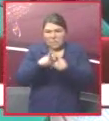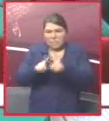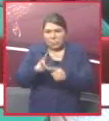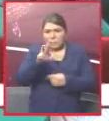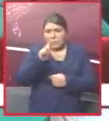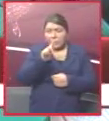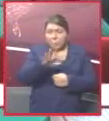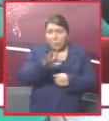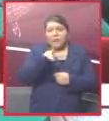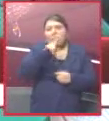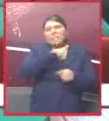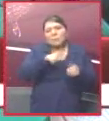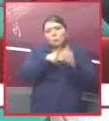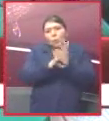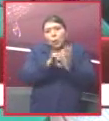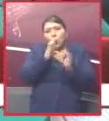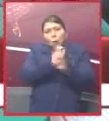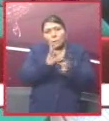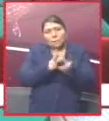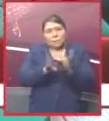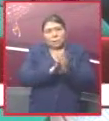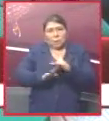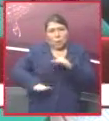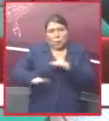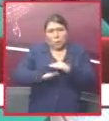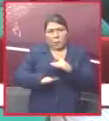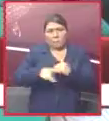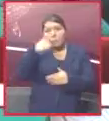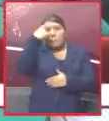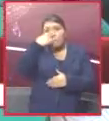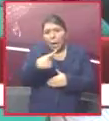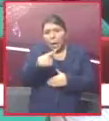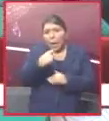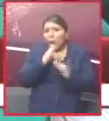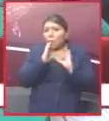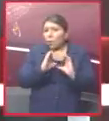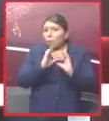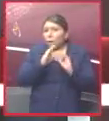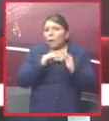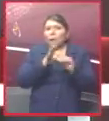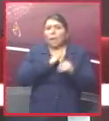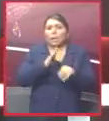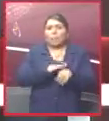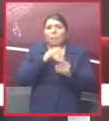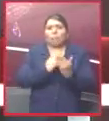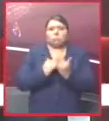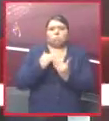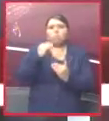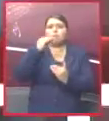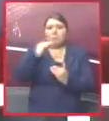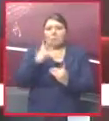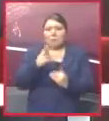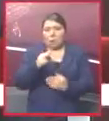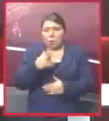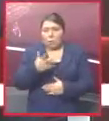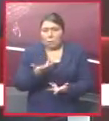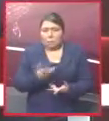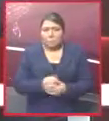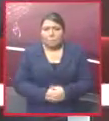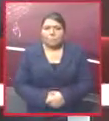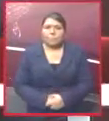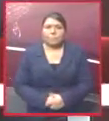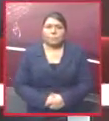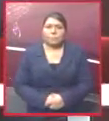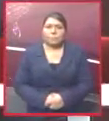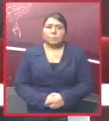que integran la canasta básica para evitar incrementos injustificados. ¿Qué programas